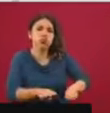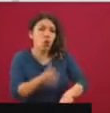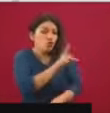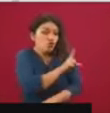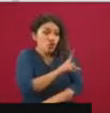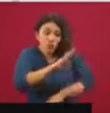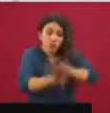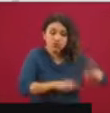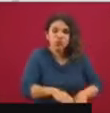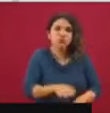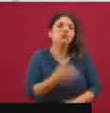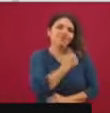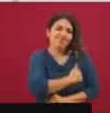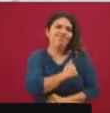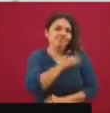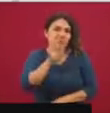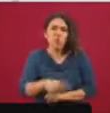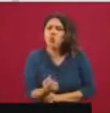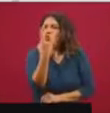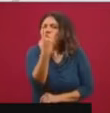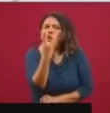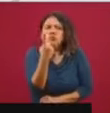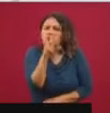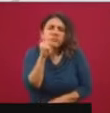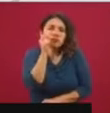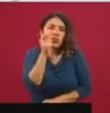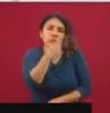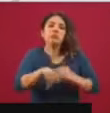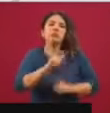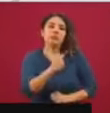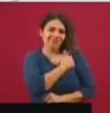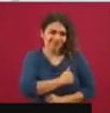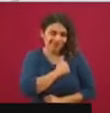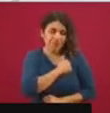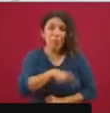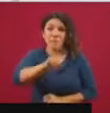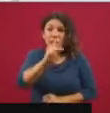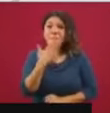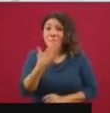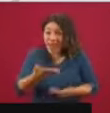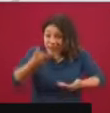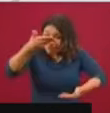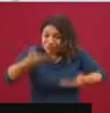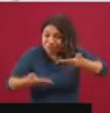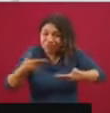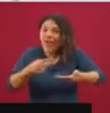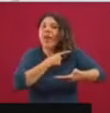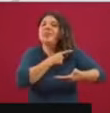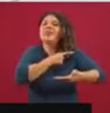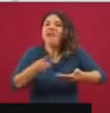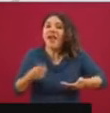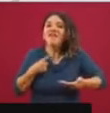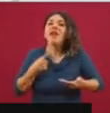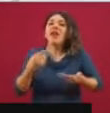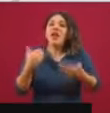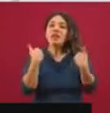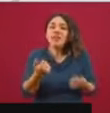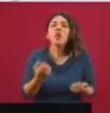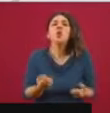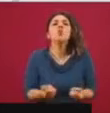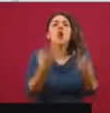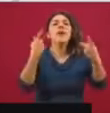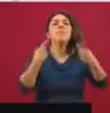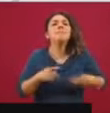aunque fuera sólo una pero para que vaya una comparación apropiada se tiene que tomar en cuenta el número de habitantes